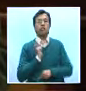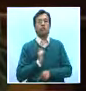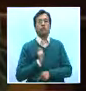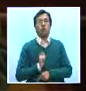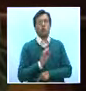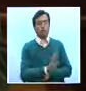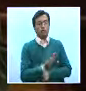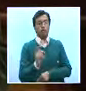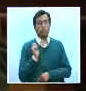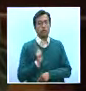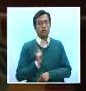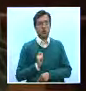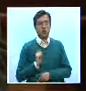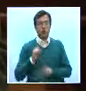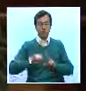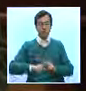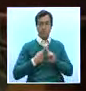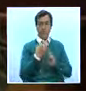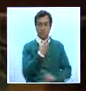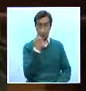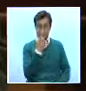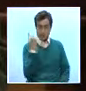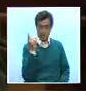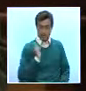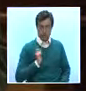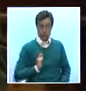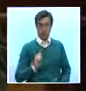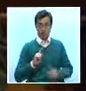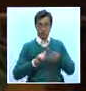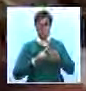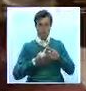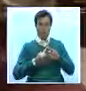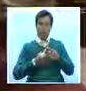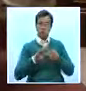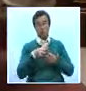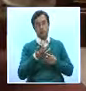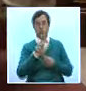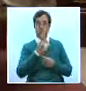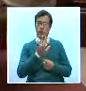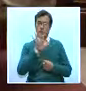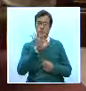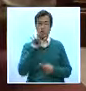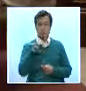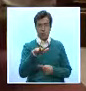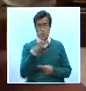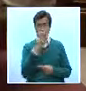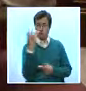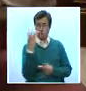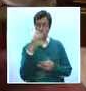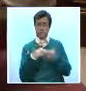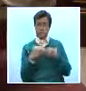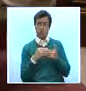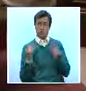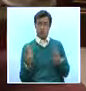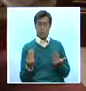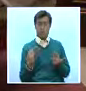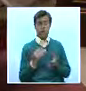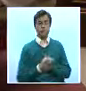vitales generales, a partir de 100 salarios mínimos vitales generales, es decir, a partir de $35,400.